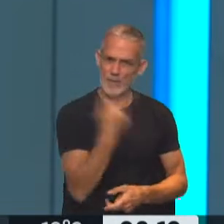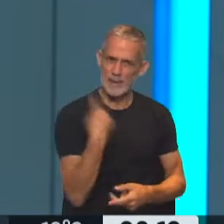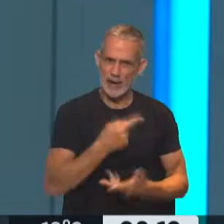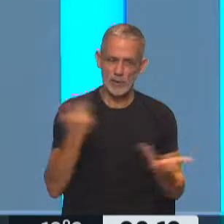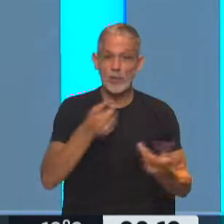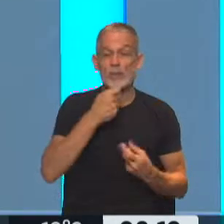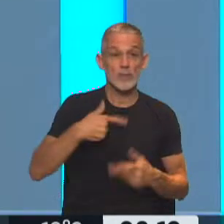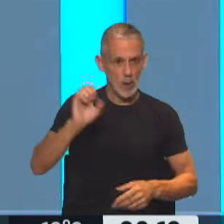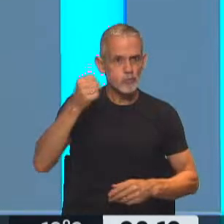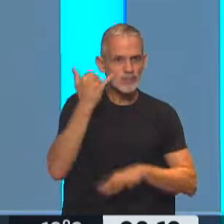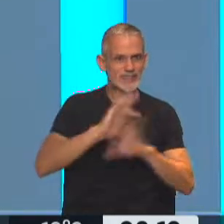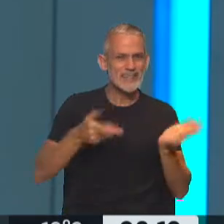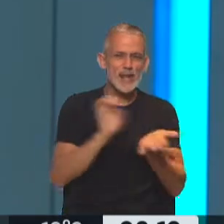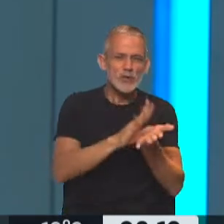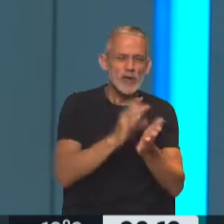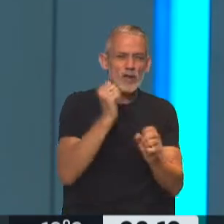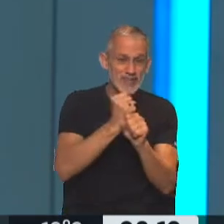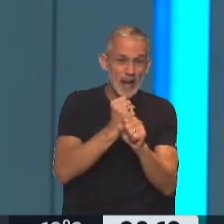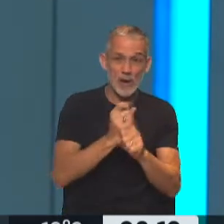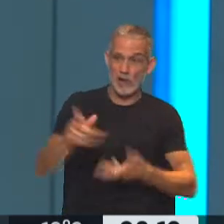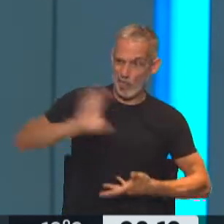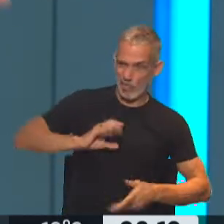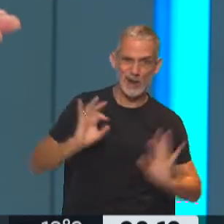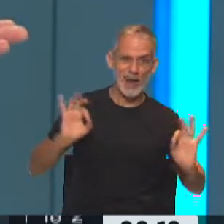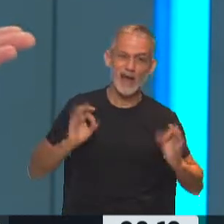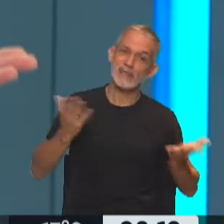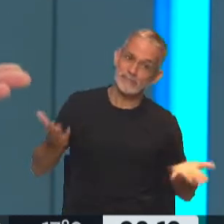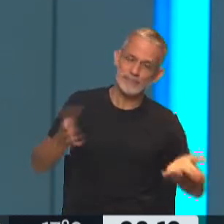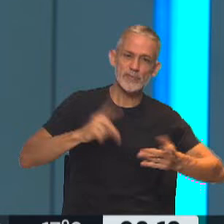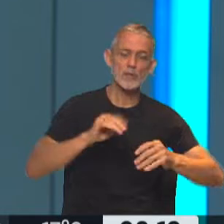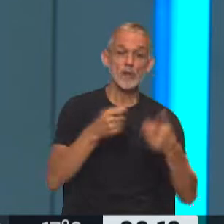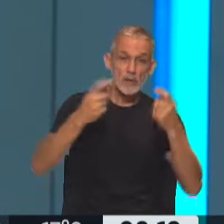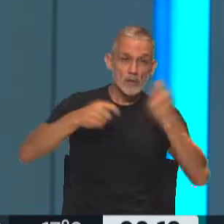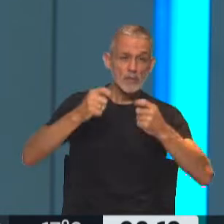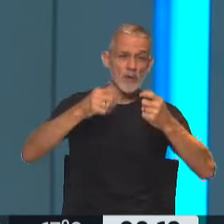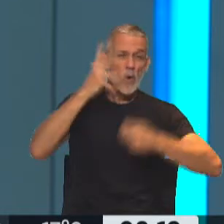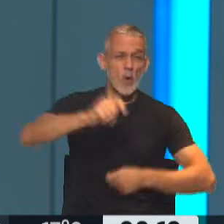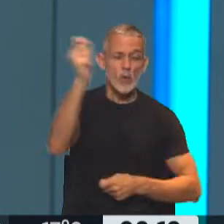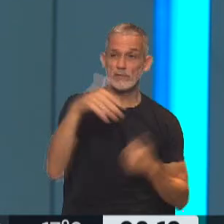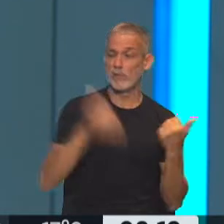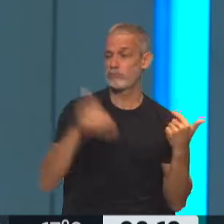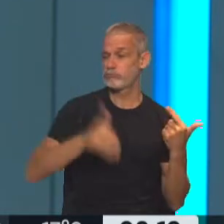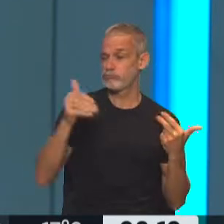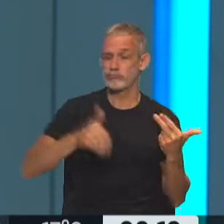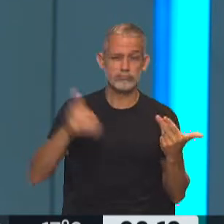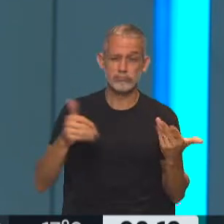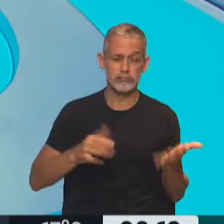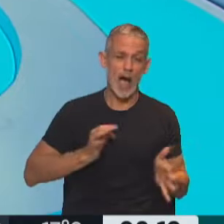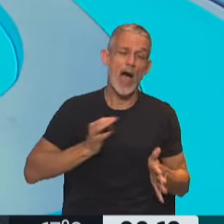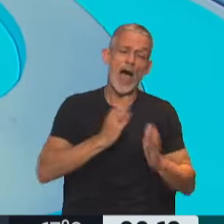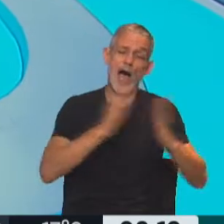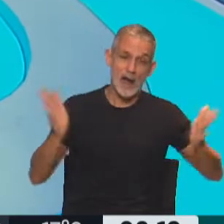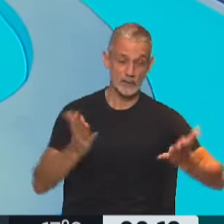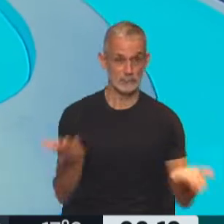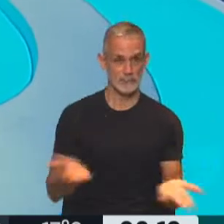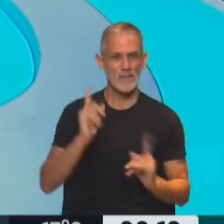Néstor, con su experiencia, pero la de tantos otros argentinos que ven cómo las causas se demoran durante años en cualquier tribunal de la República Argentina. O sea que lo te